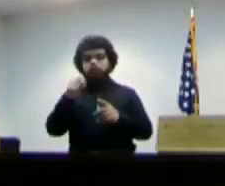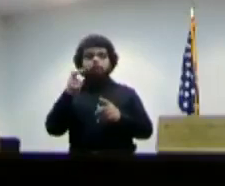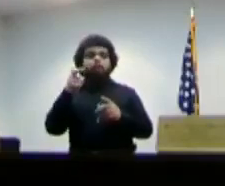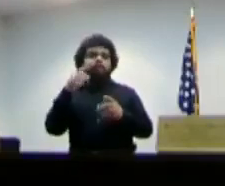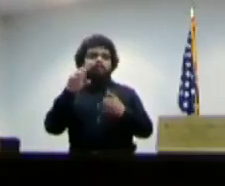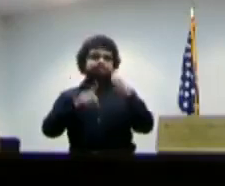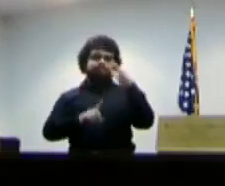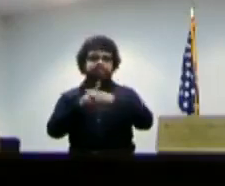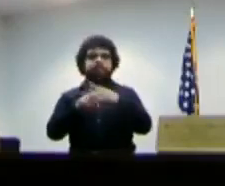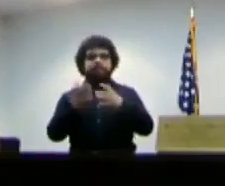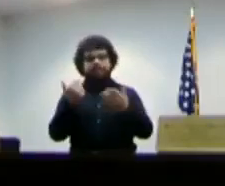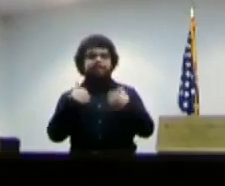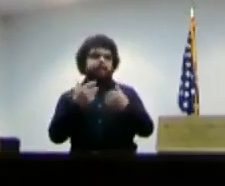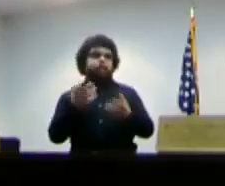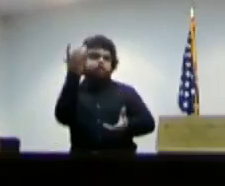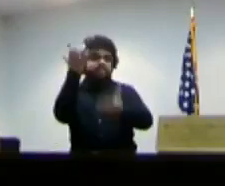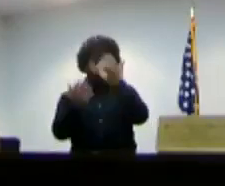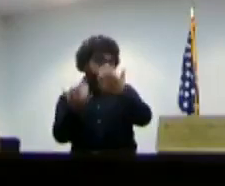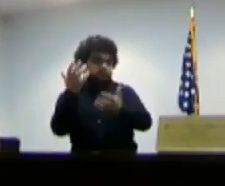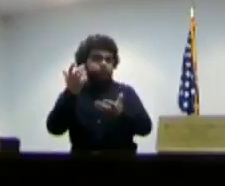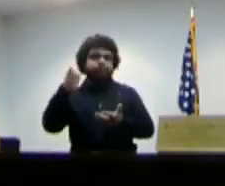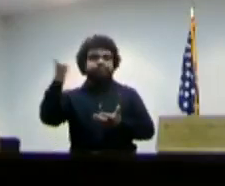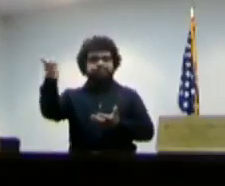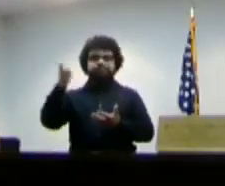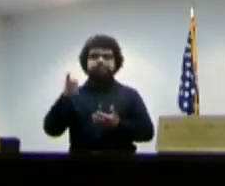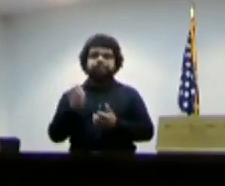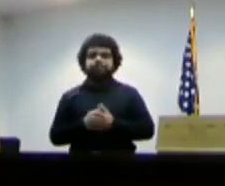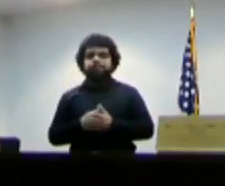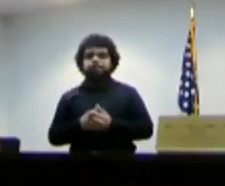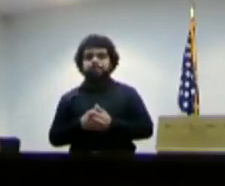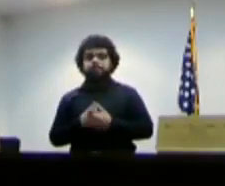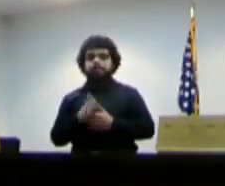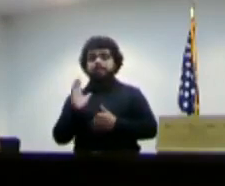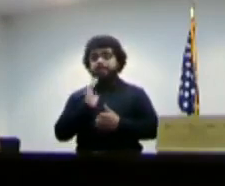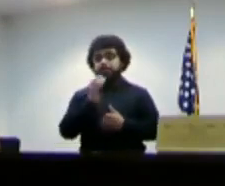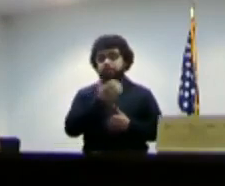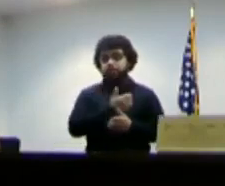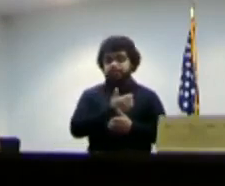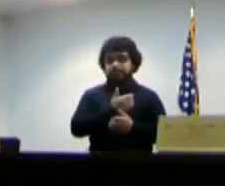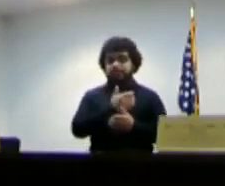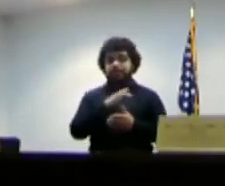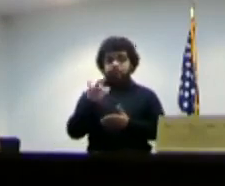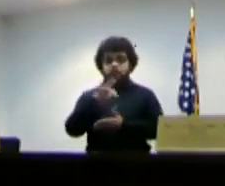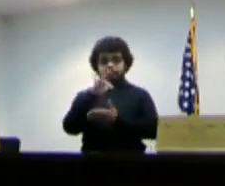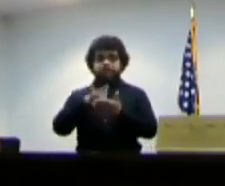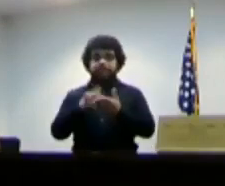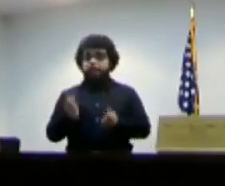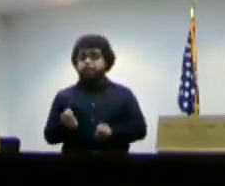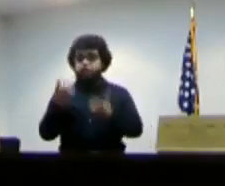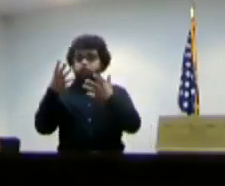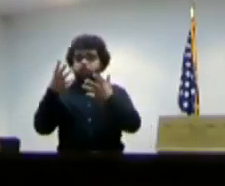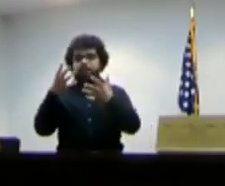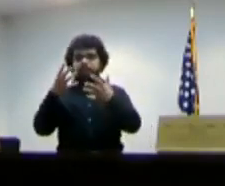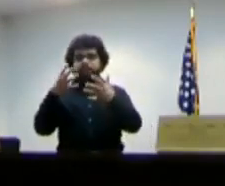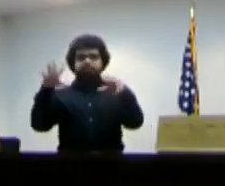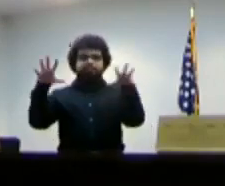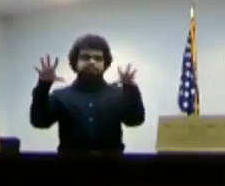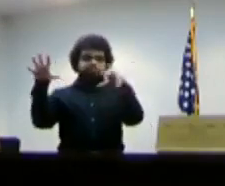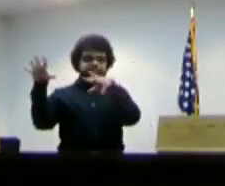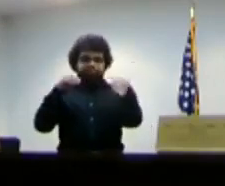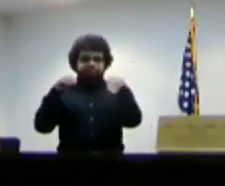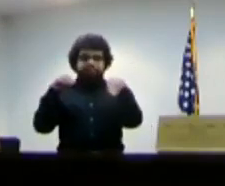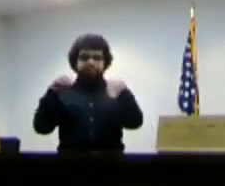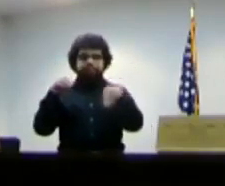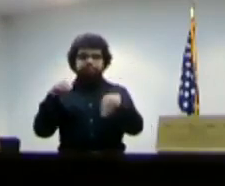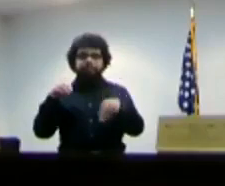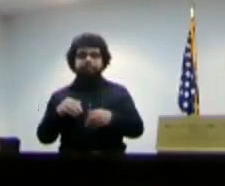de Monacillo. Ah, sí, sí. En ese fuego, nuestras unidades, fallaron varias unidades, porque es un evento tan